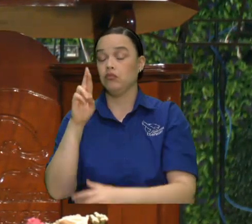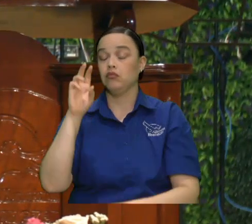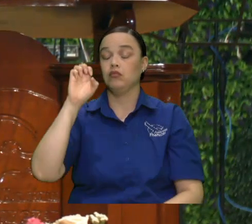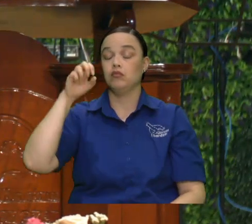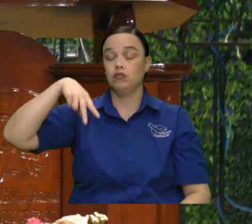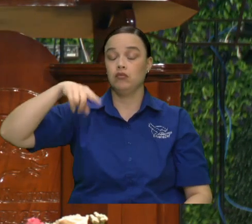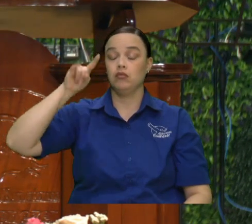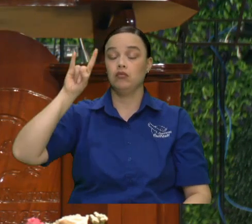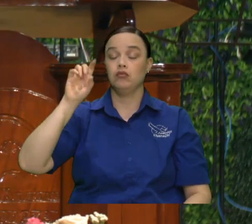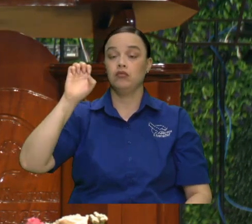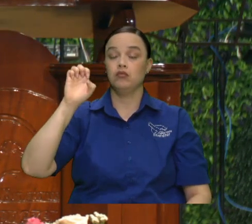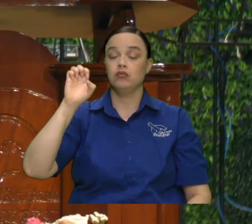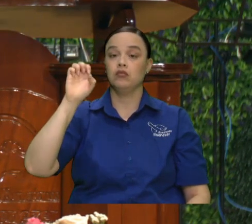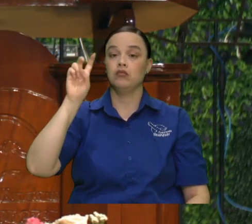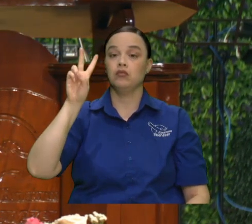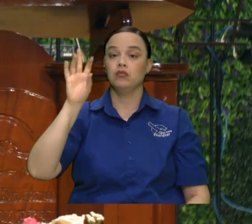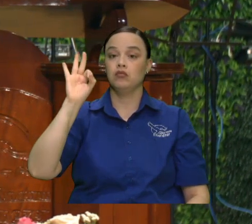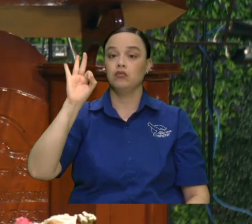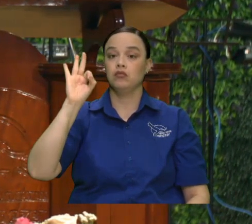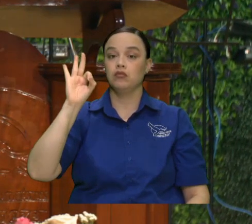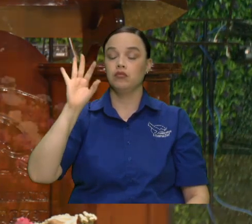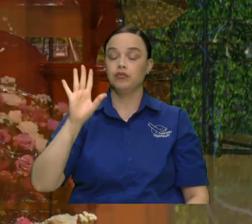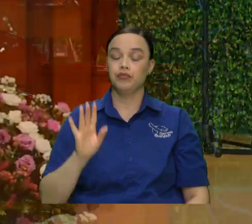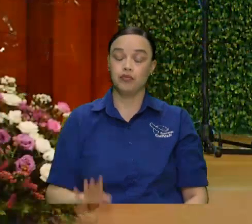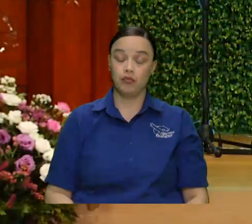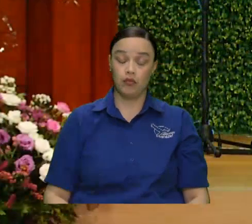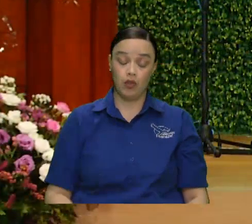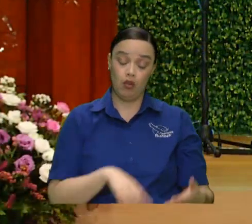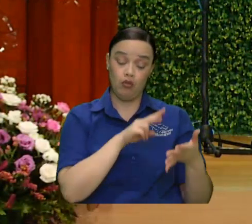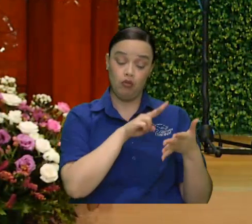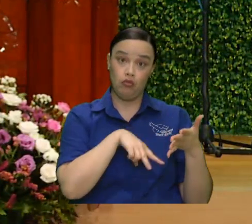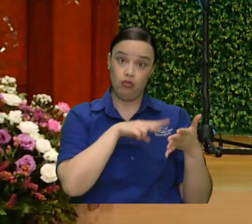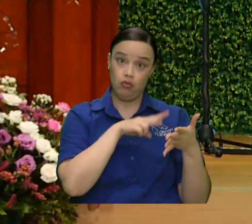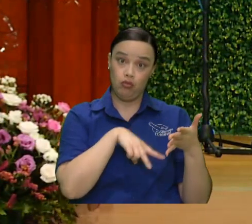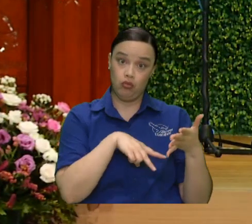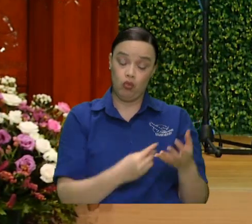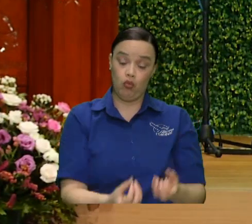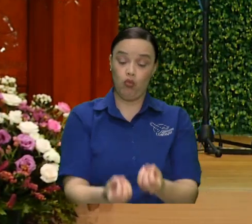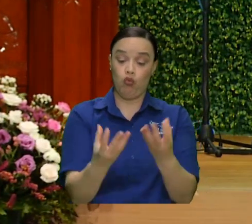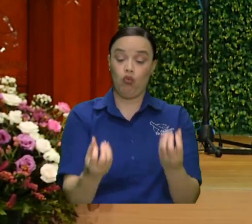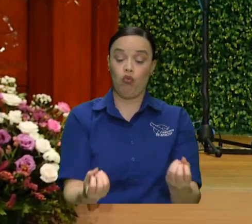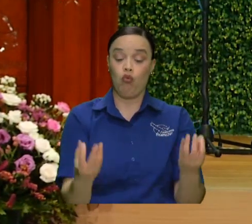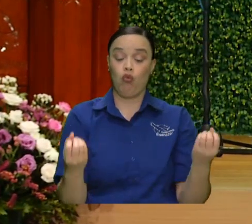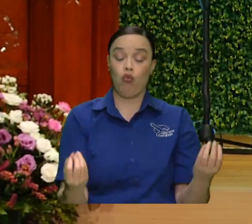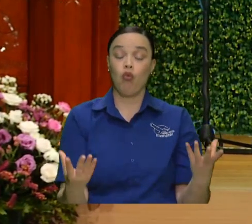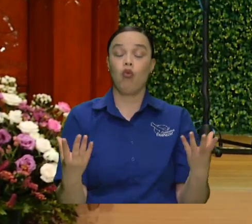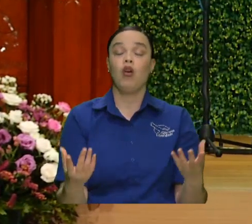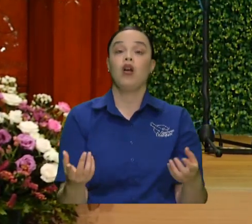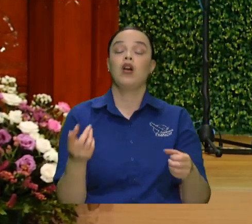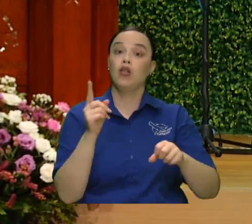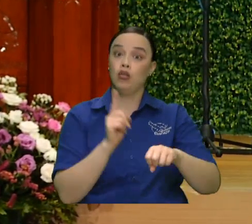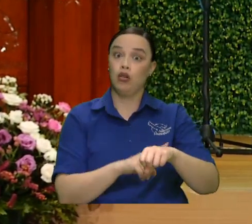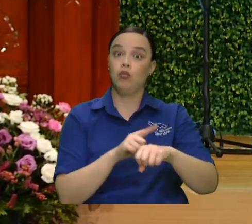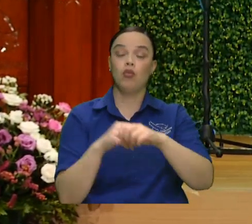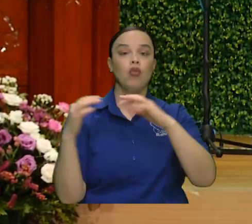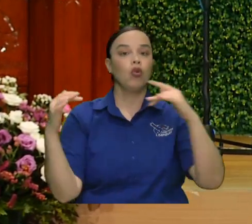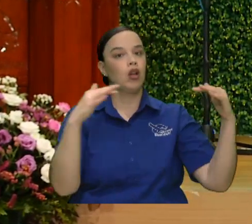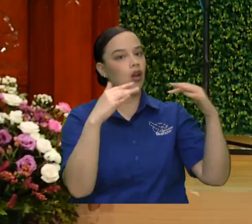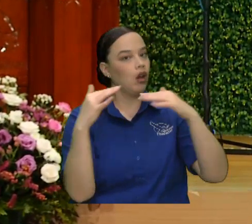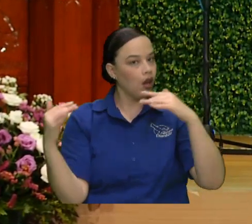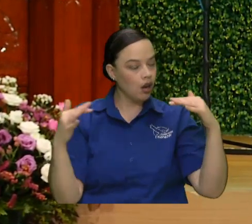si es como leemos ahí literalmente la primavera un tiempo de guerra también la primavera